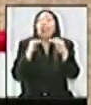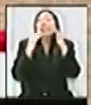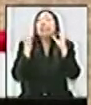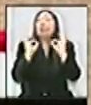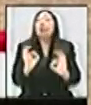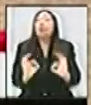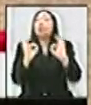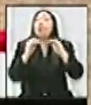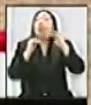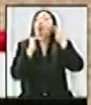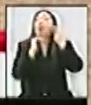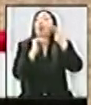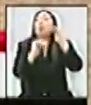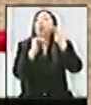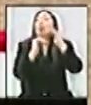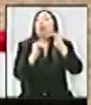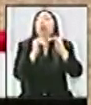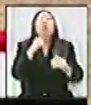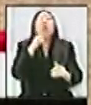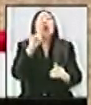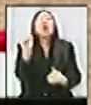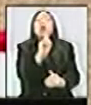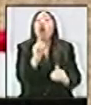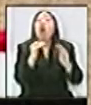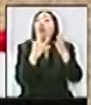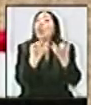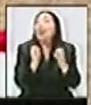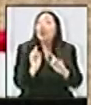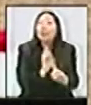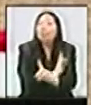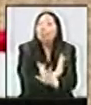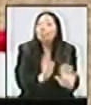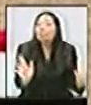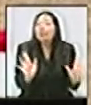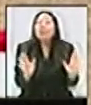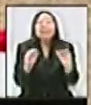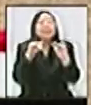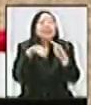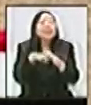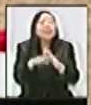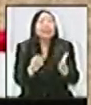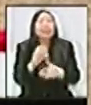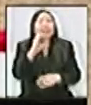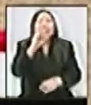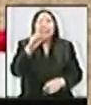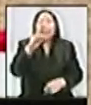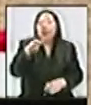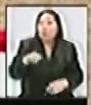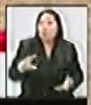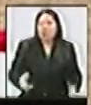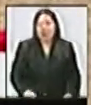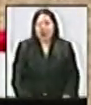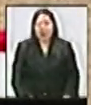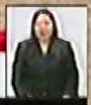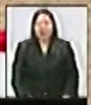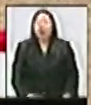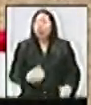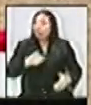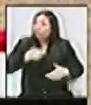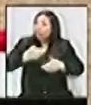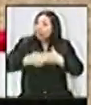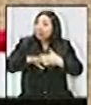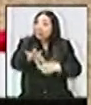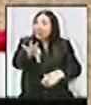limitando, presidente. Entonces, plantear la presencia equilibrada es simplemente plantearle al Consejo Nacional de la Magistratura que en su proceso